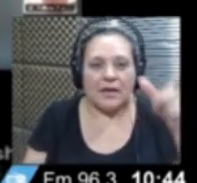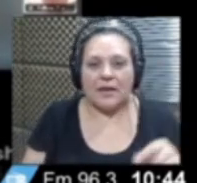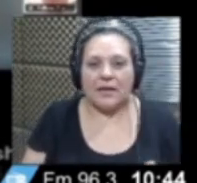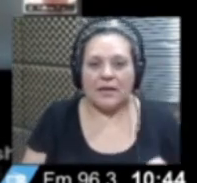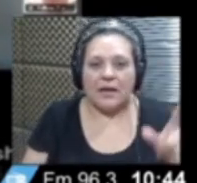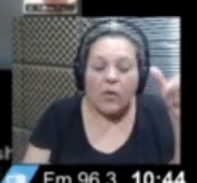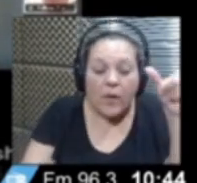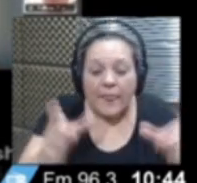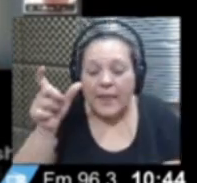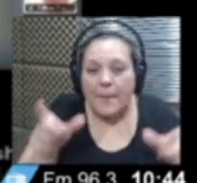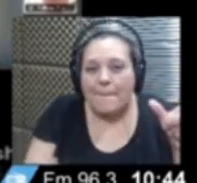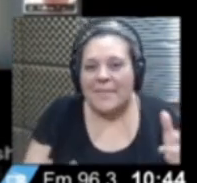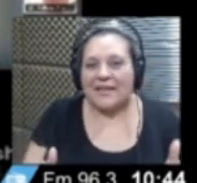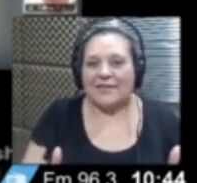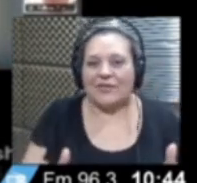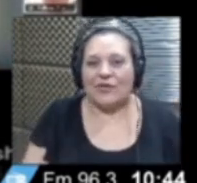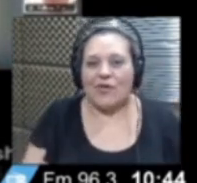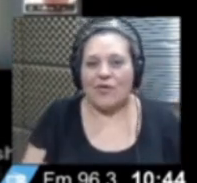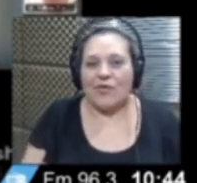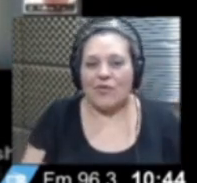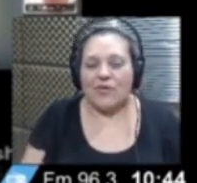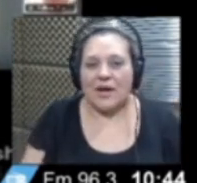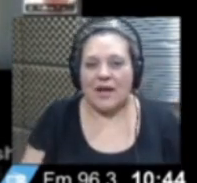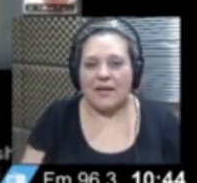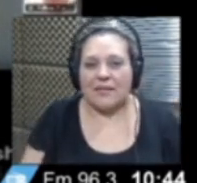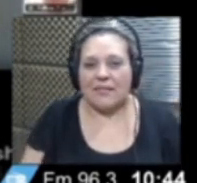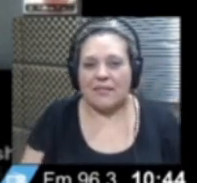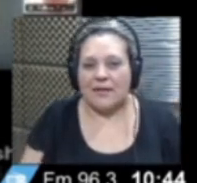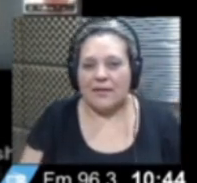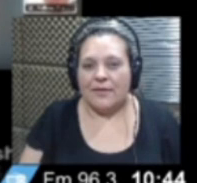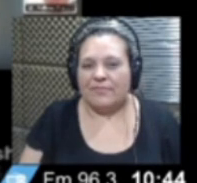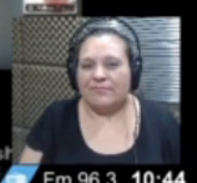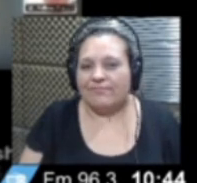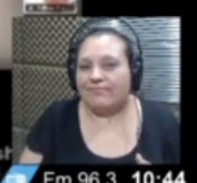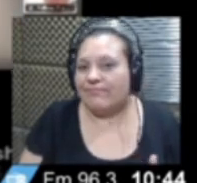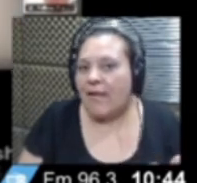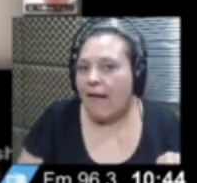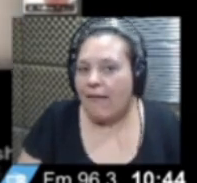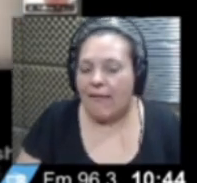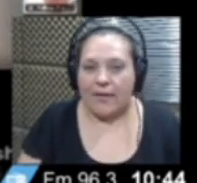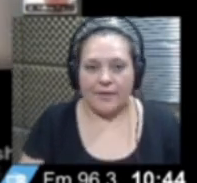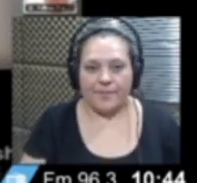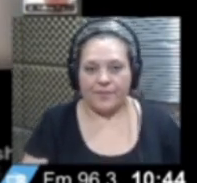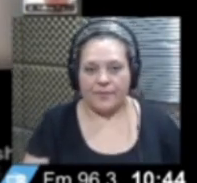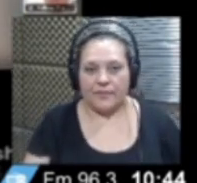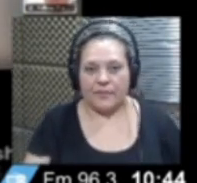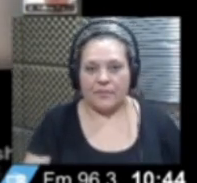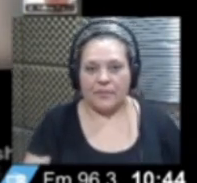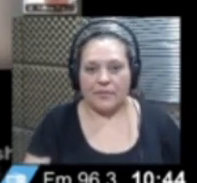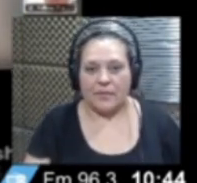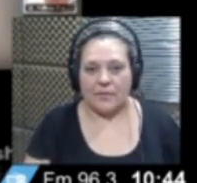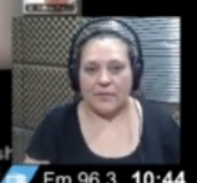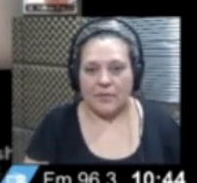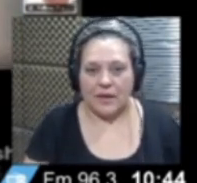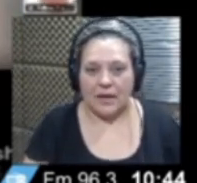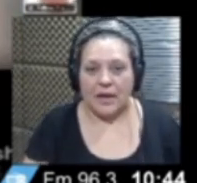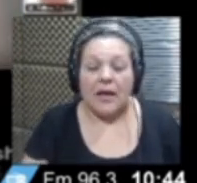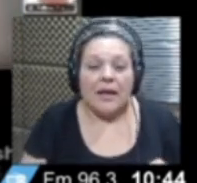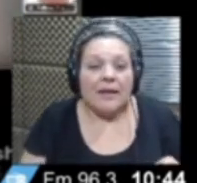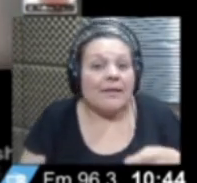africana descendiente. No, en San Juan decía, porque yo no, no en sabía San Juan, que habían. En San Juan, mira, en San Juan